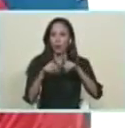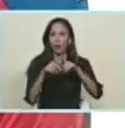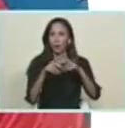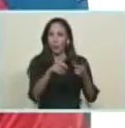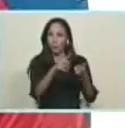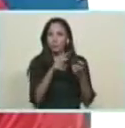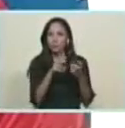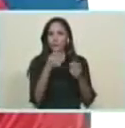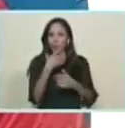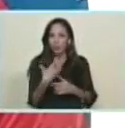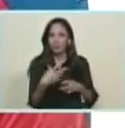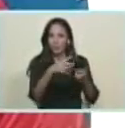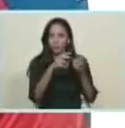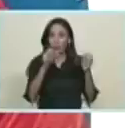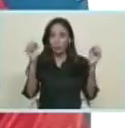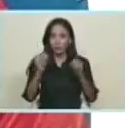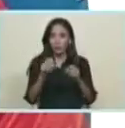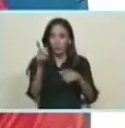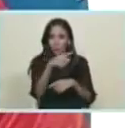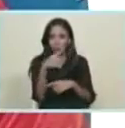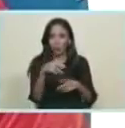bono navideño?